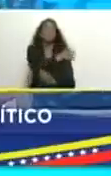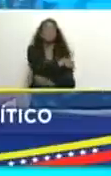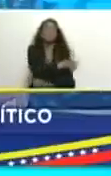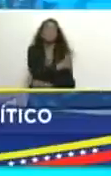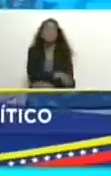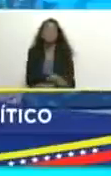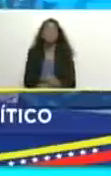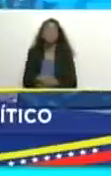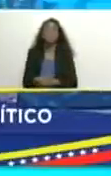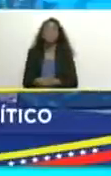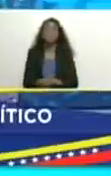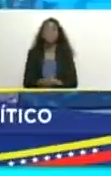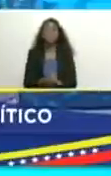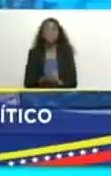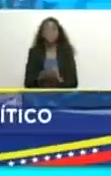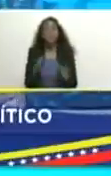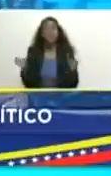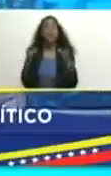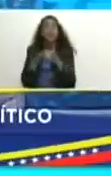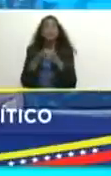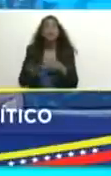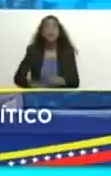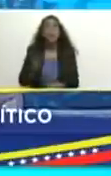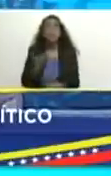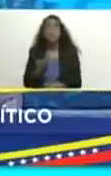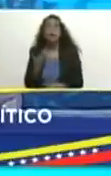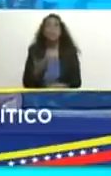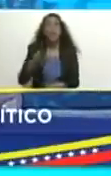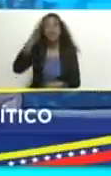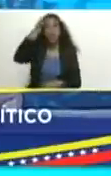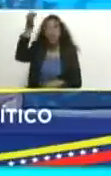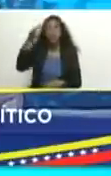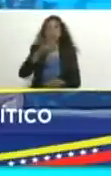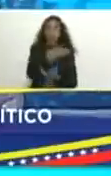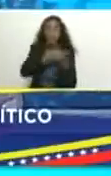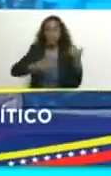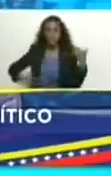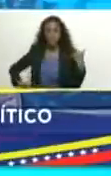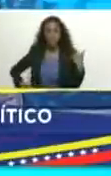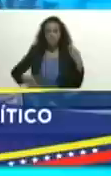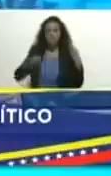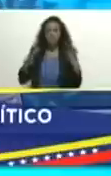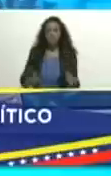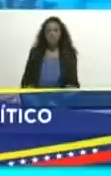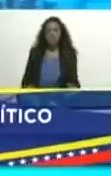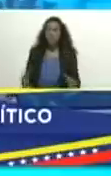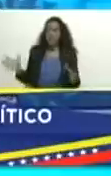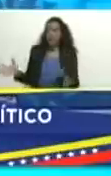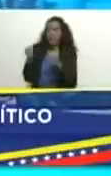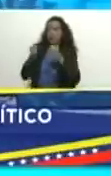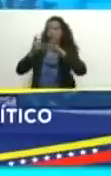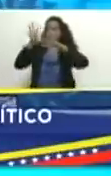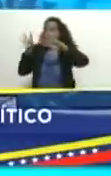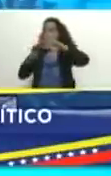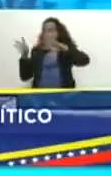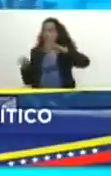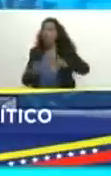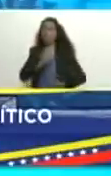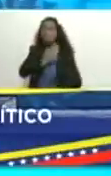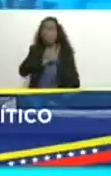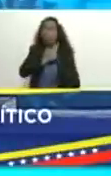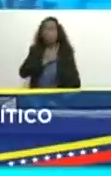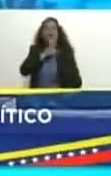En estos días vamos a hacer una reunión muy importante del Consejo Presidencial para el rescate de la Guyana Esequiba y voy a